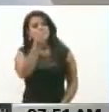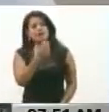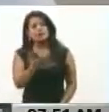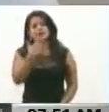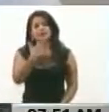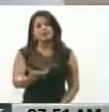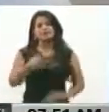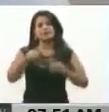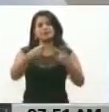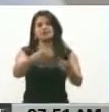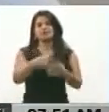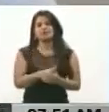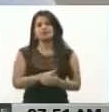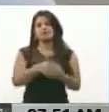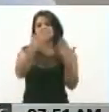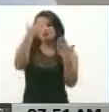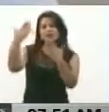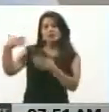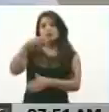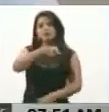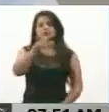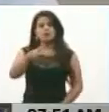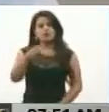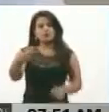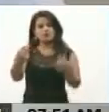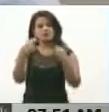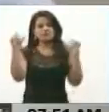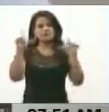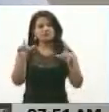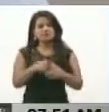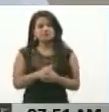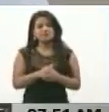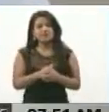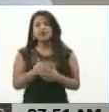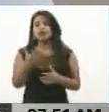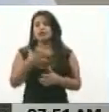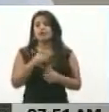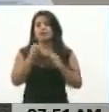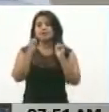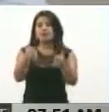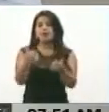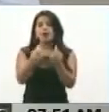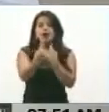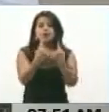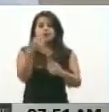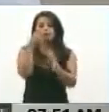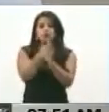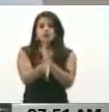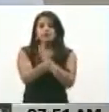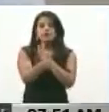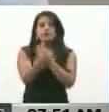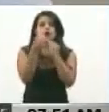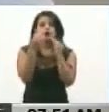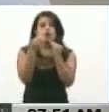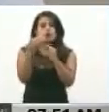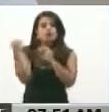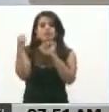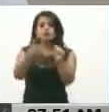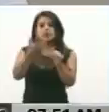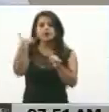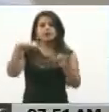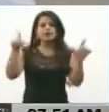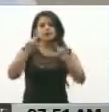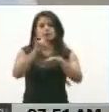por la invitación, saludos a todos los televidentes. Bueno, yo creo que podemos arrancar hablando un poquito sobre cuándo nace, digamos, la televisión